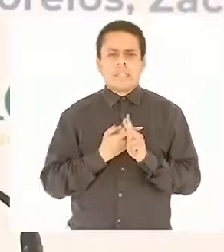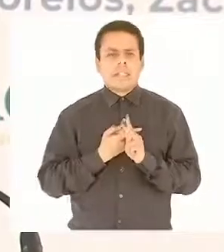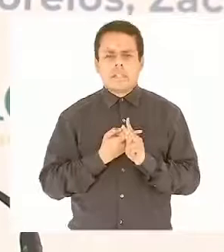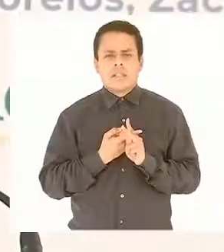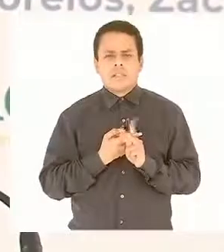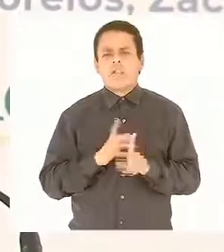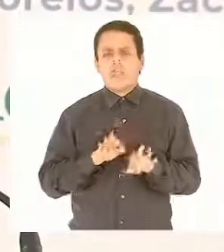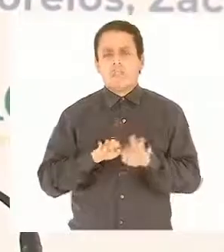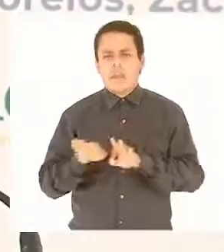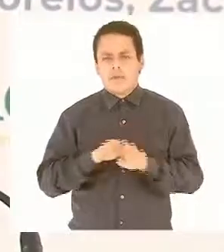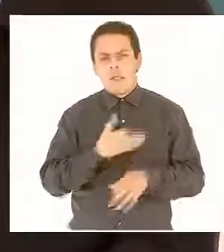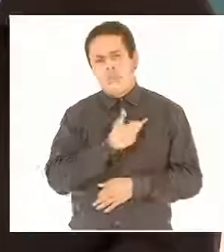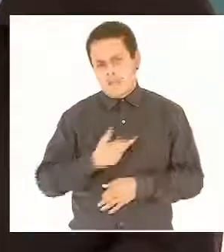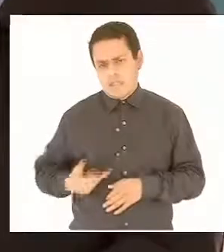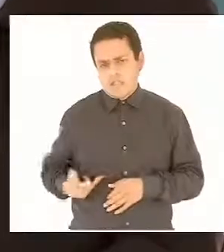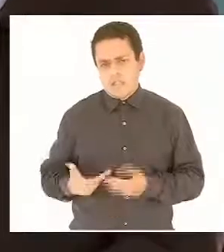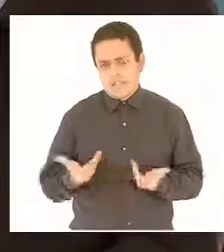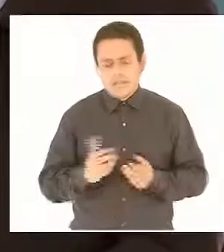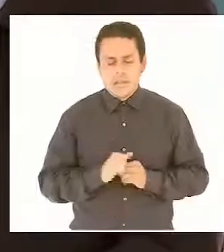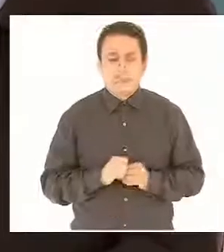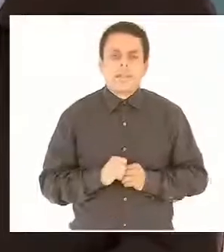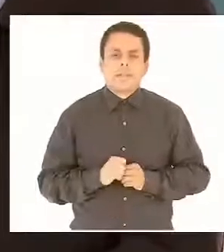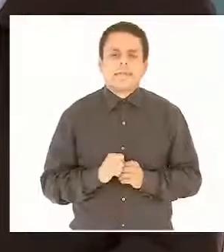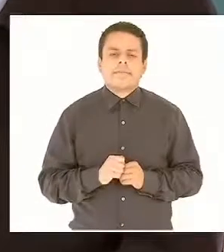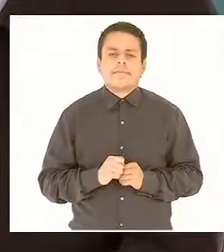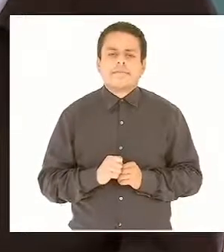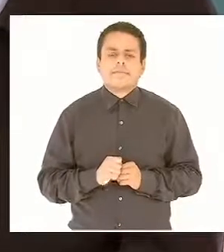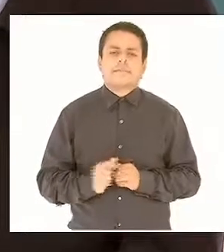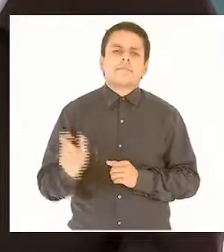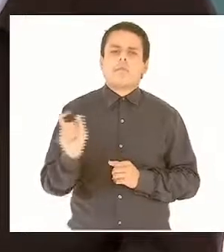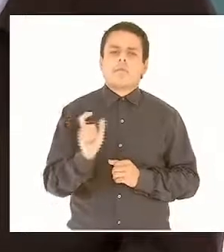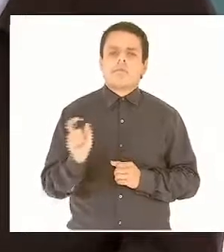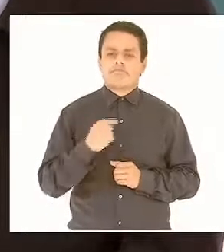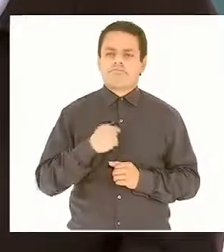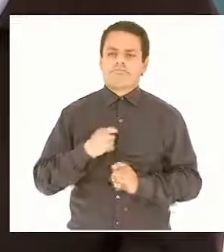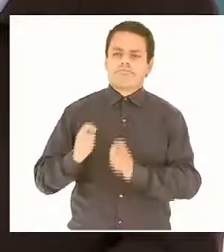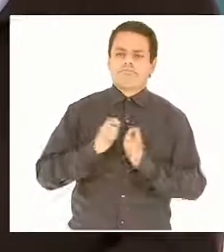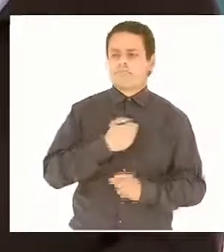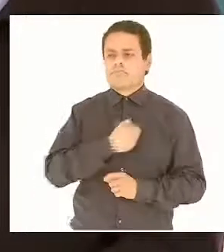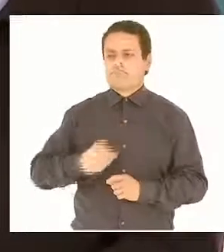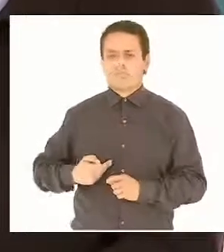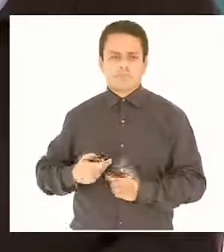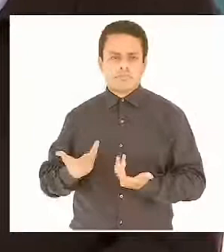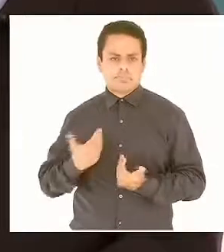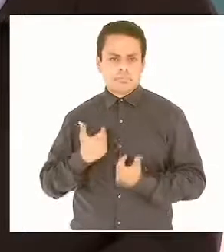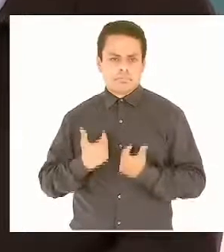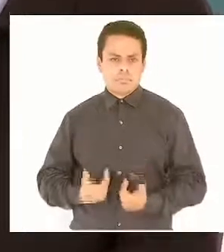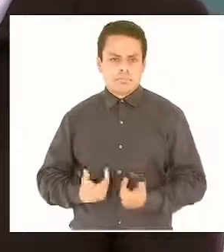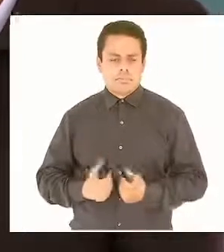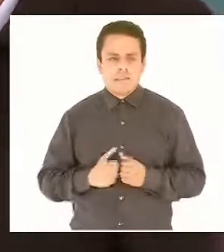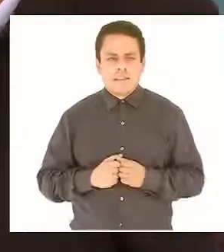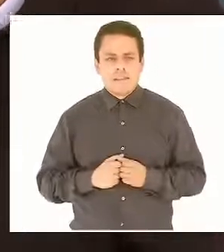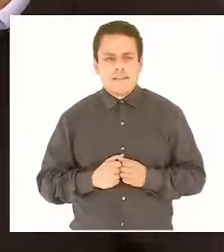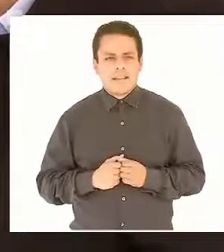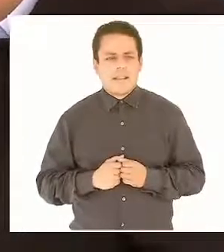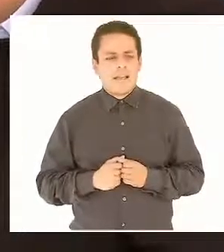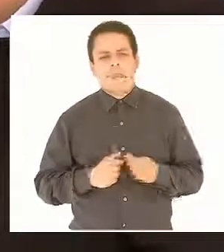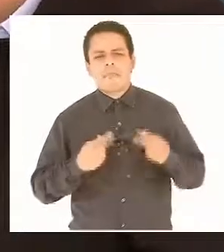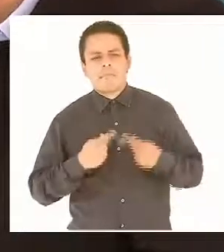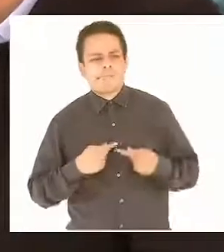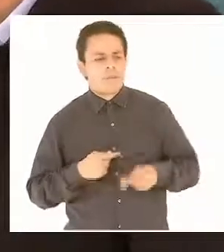a trabajar en el gobierno, cuando asumí la presidencia, se le